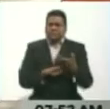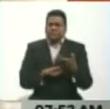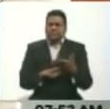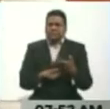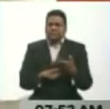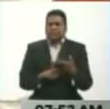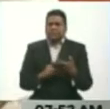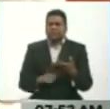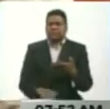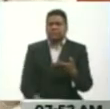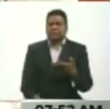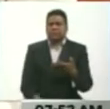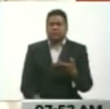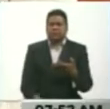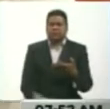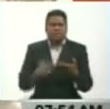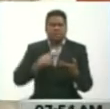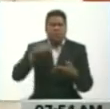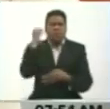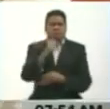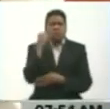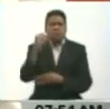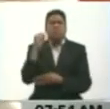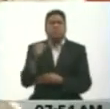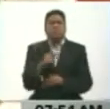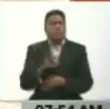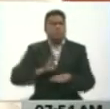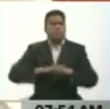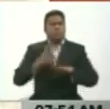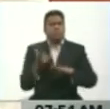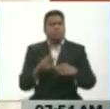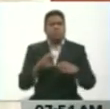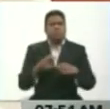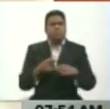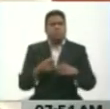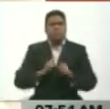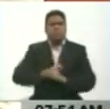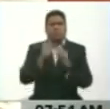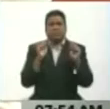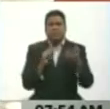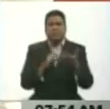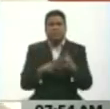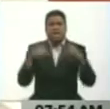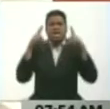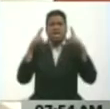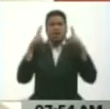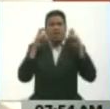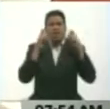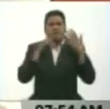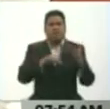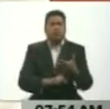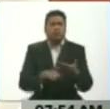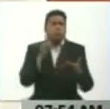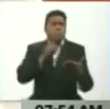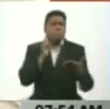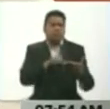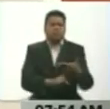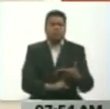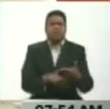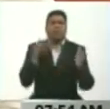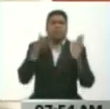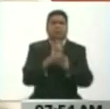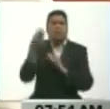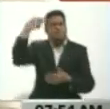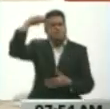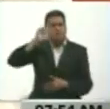en masacres y cosas que esta mañana se puso a circular una que no era cierta. Es una situación que lamentablemente ocurrió en México,